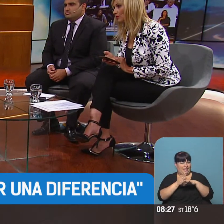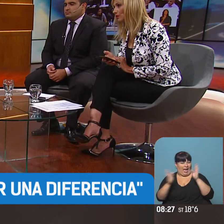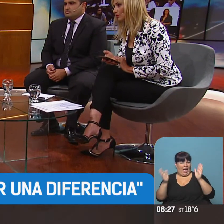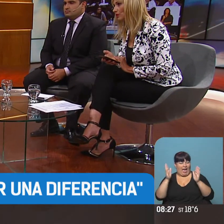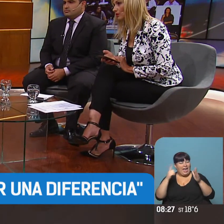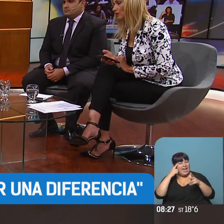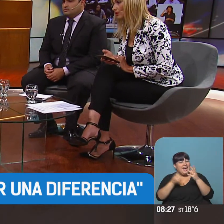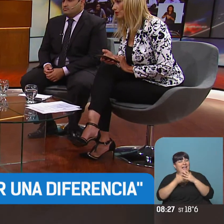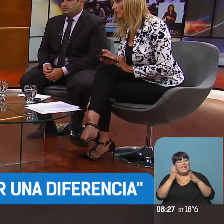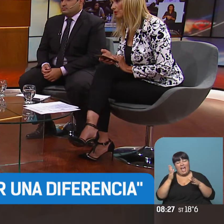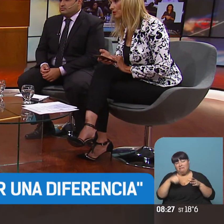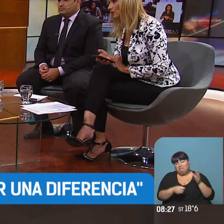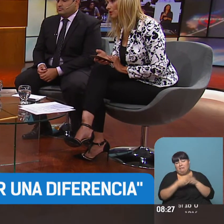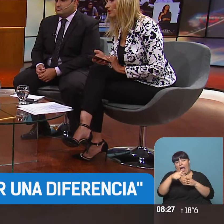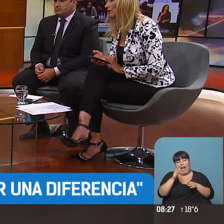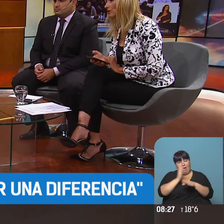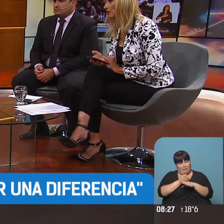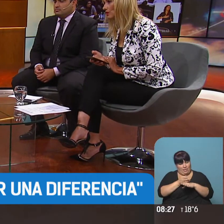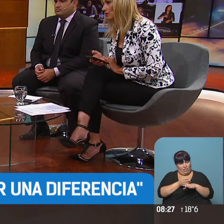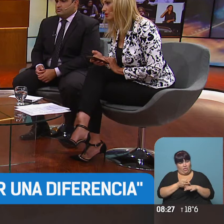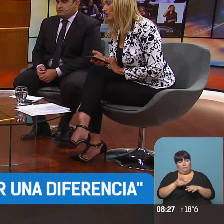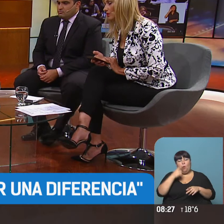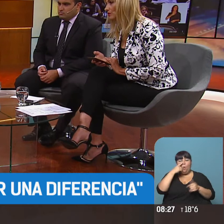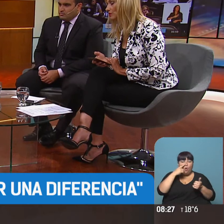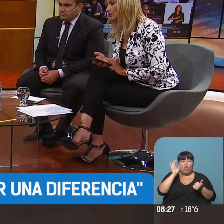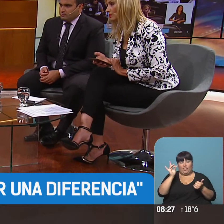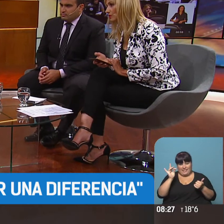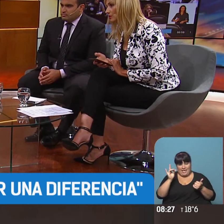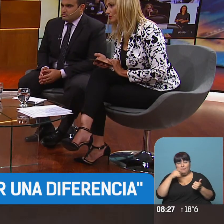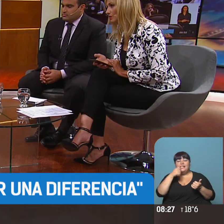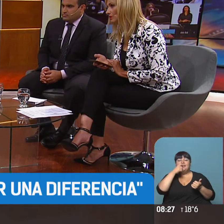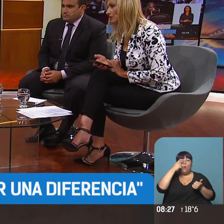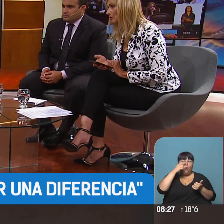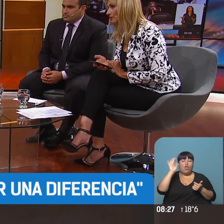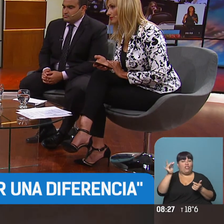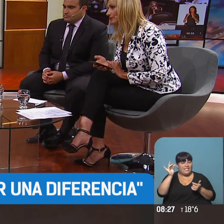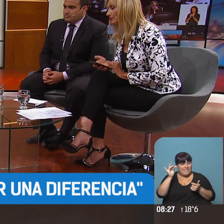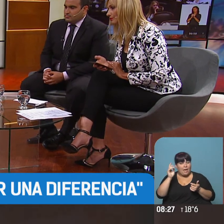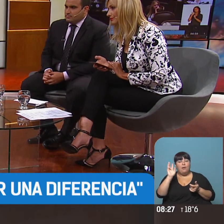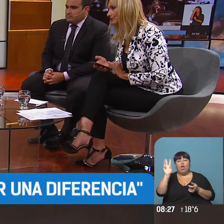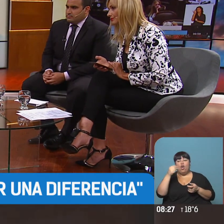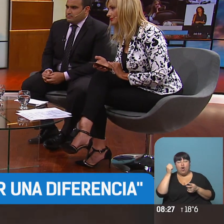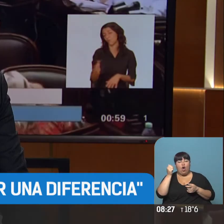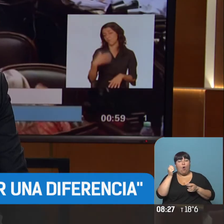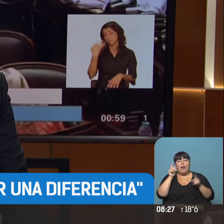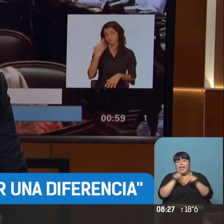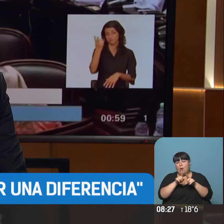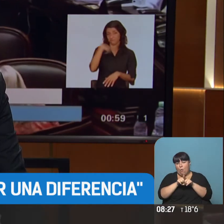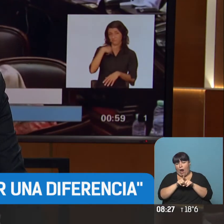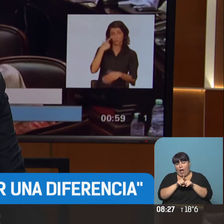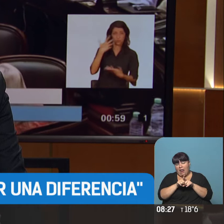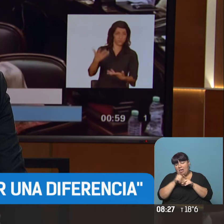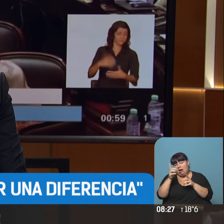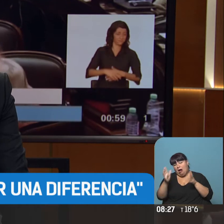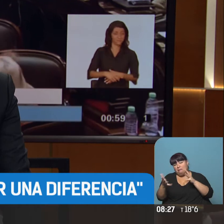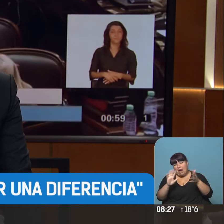que inventaron, el que pusieron en el medio, el de junio y el de diciembre. Si medimos junio y diciembre, se estaría cobrando lo mismo, o una cosa